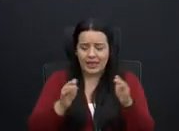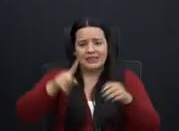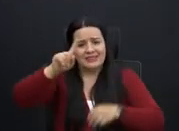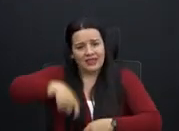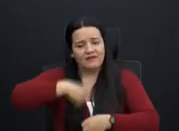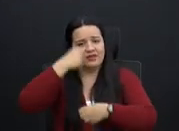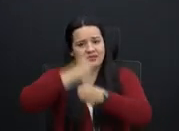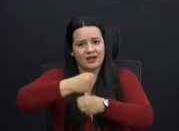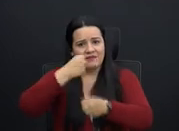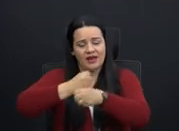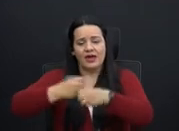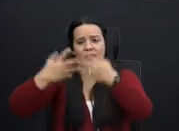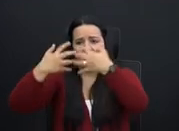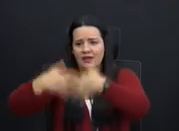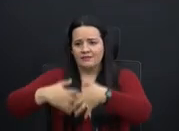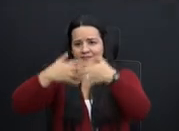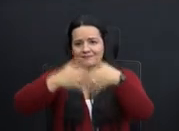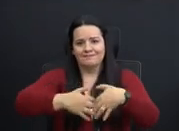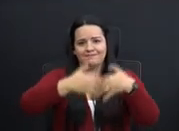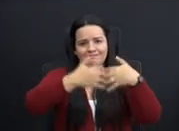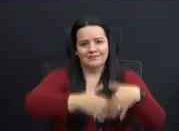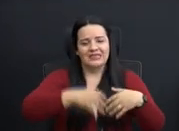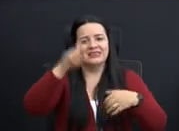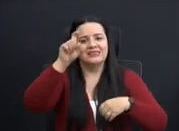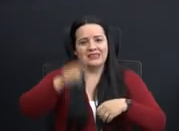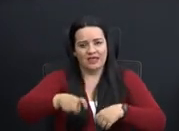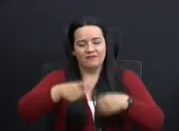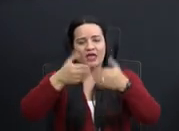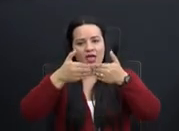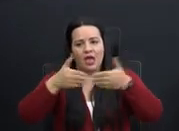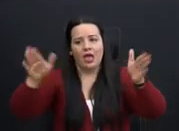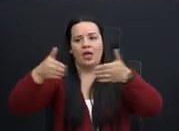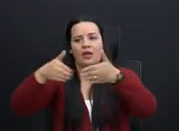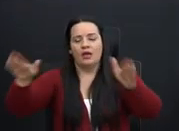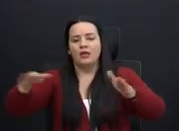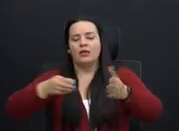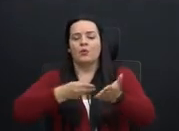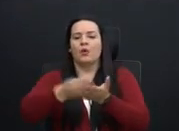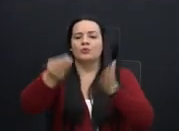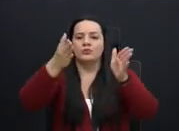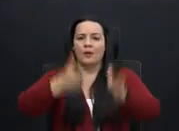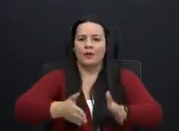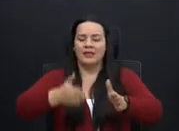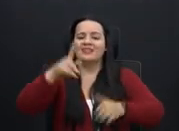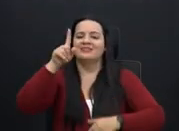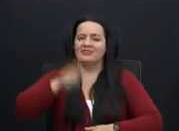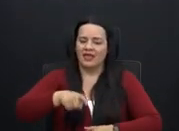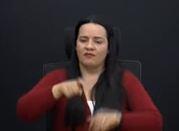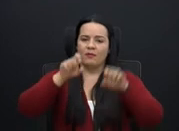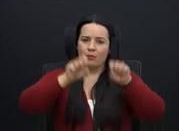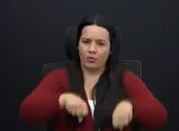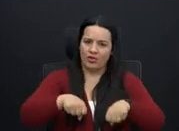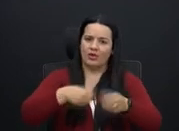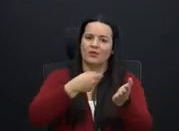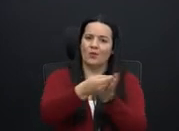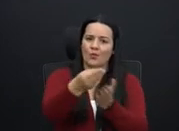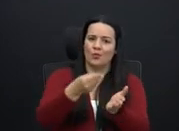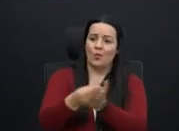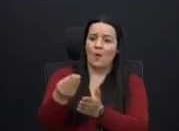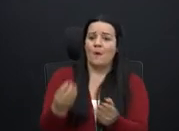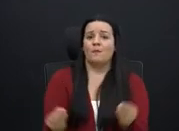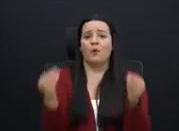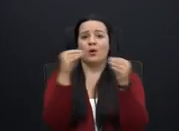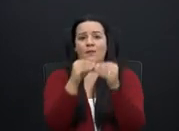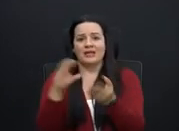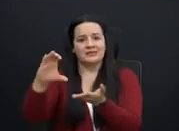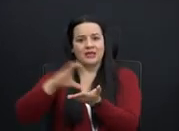y las empresas tienen que poder abrir y el consumidor tiene que poder consumir. Pero por más ingresos que